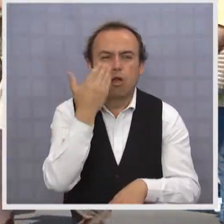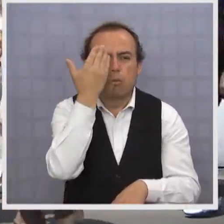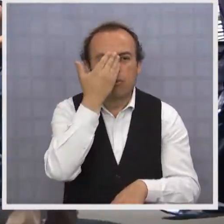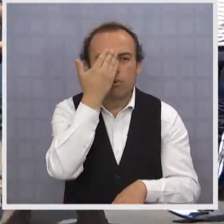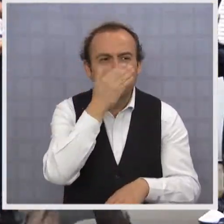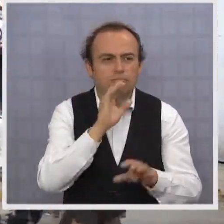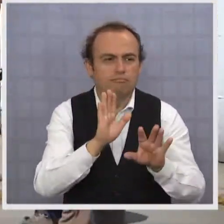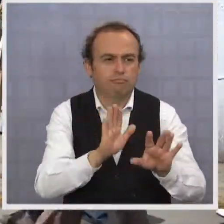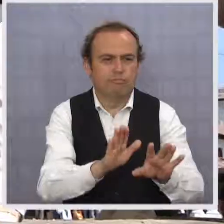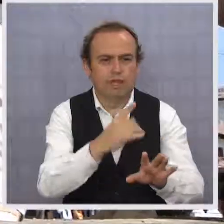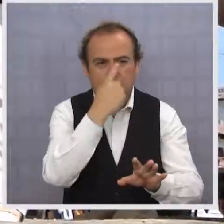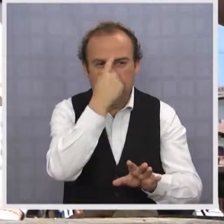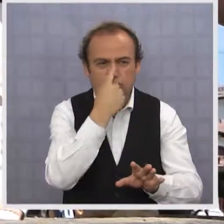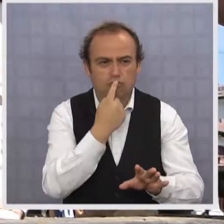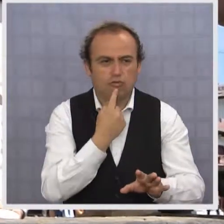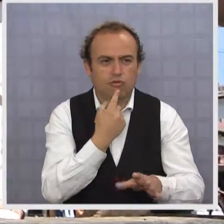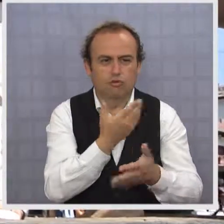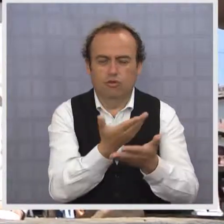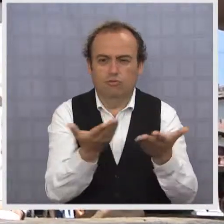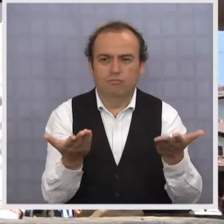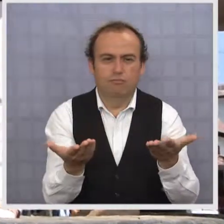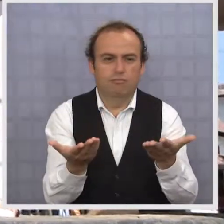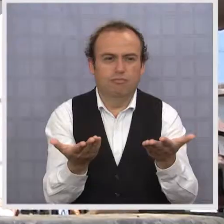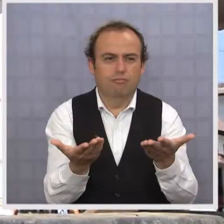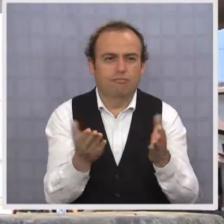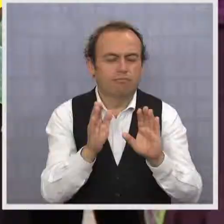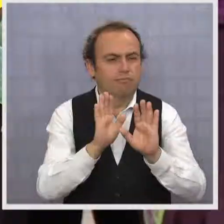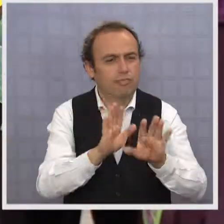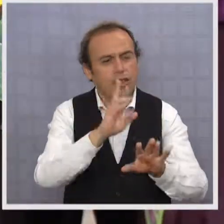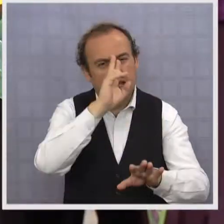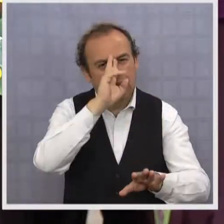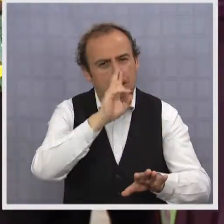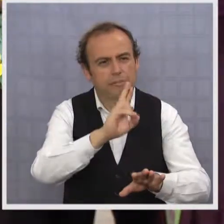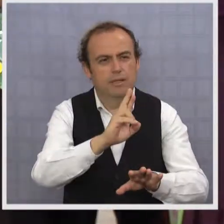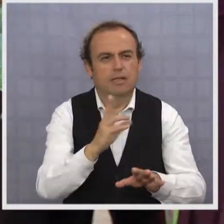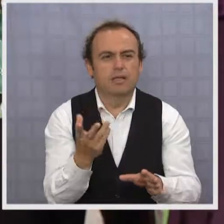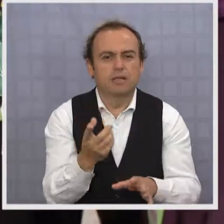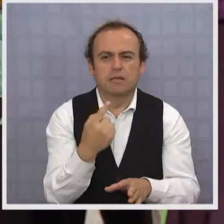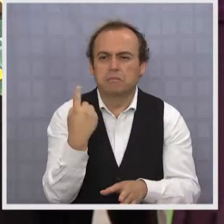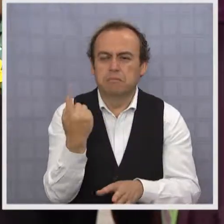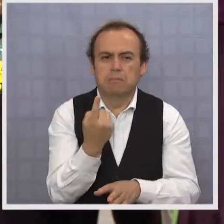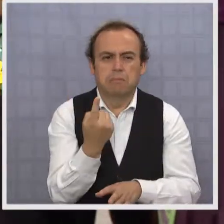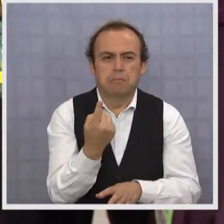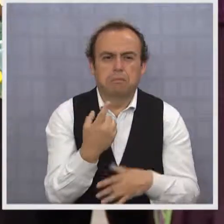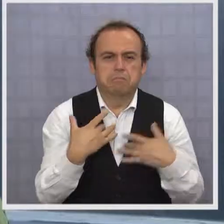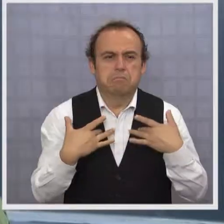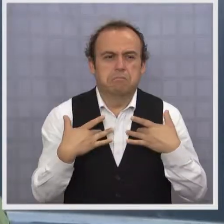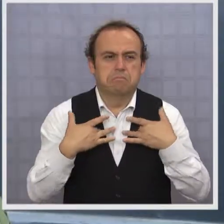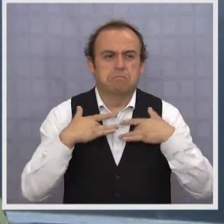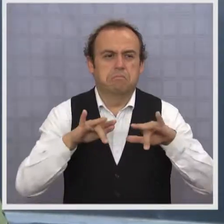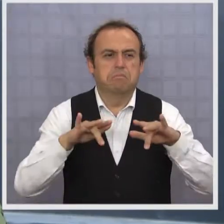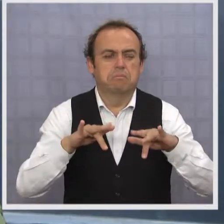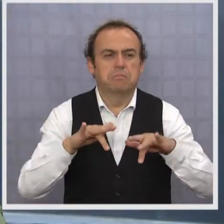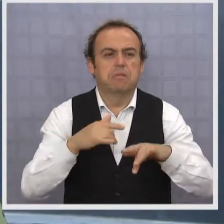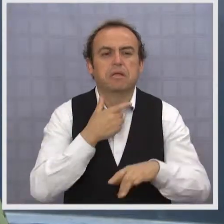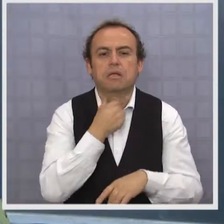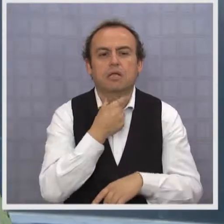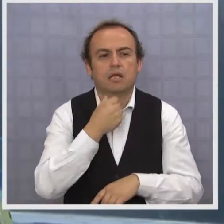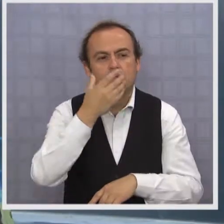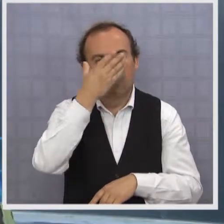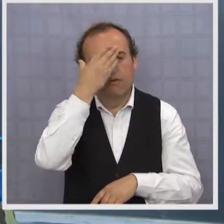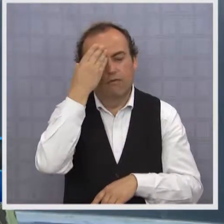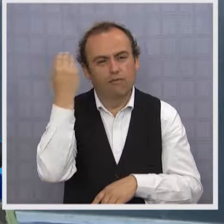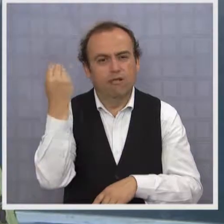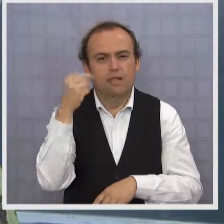este símbolo histórico y social. Nadie tiene el interés, yo creo que quieren llegar al olvido de lo que